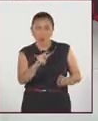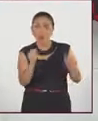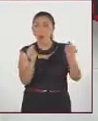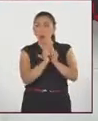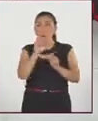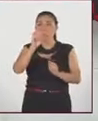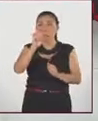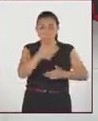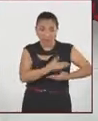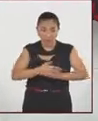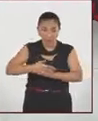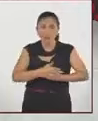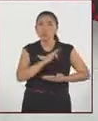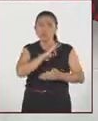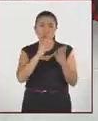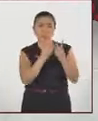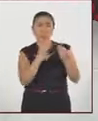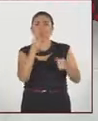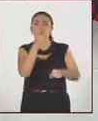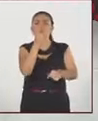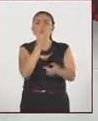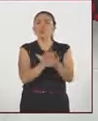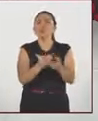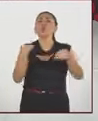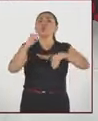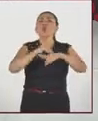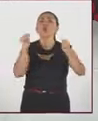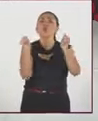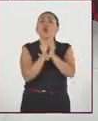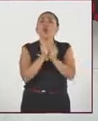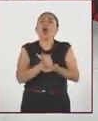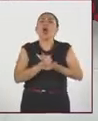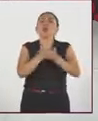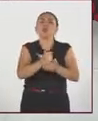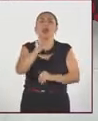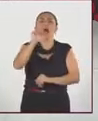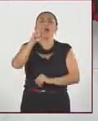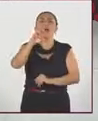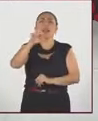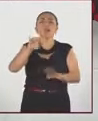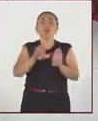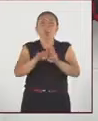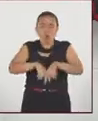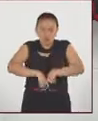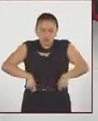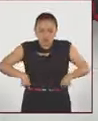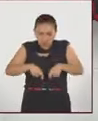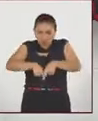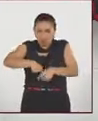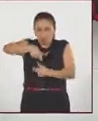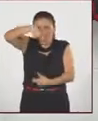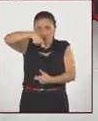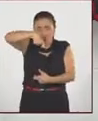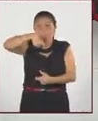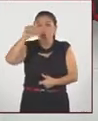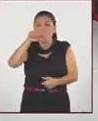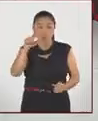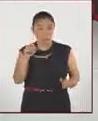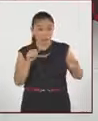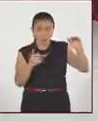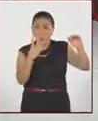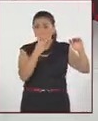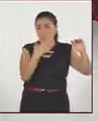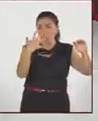puede resolver con solo la colocación de un arnés. Y cuando el niño ya llega a 4 o 5 años, ya que la cadera no